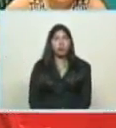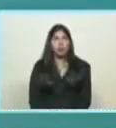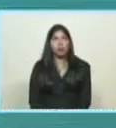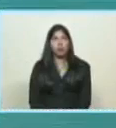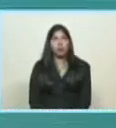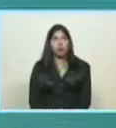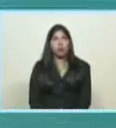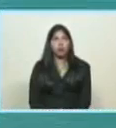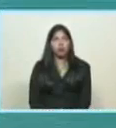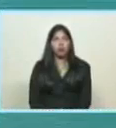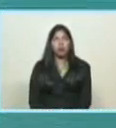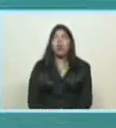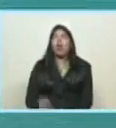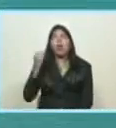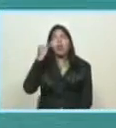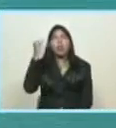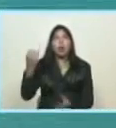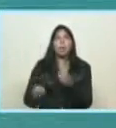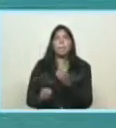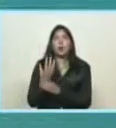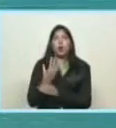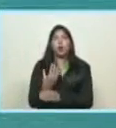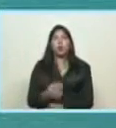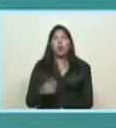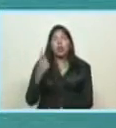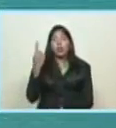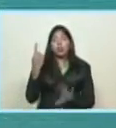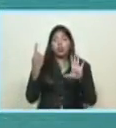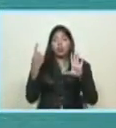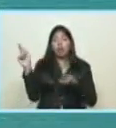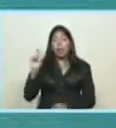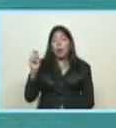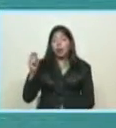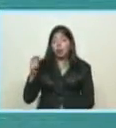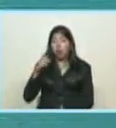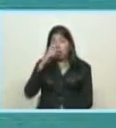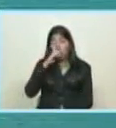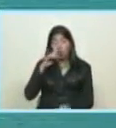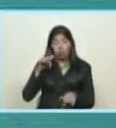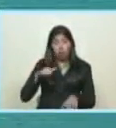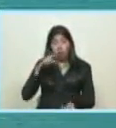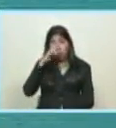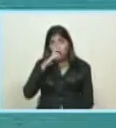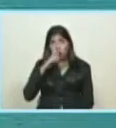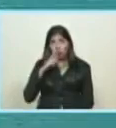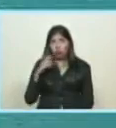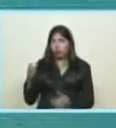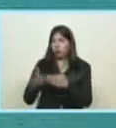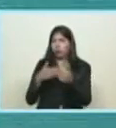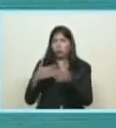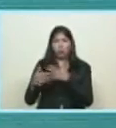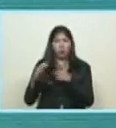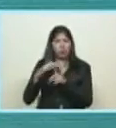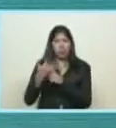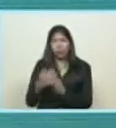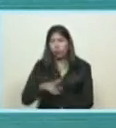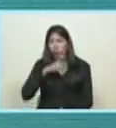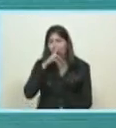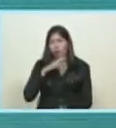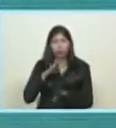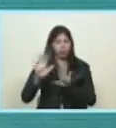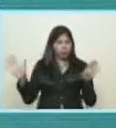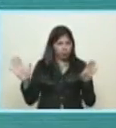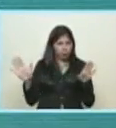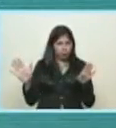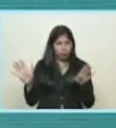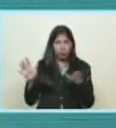Nosotros lanzamos el carnet de la patria el primer semestre del año. Contra viento y marea,